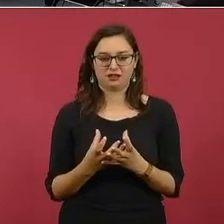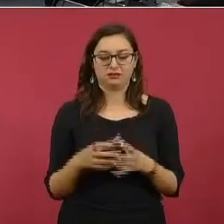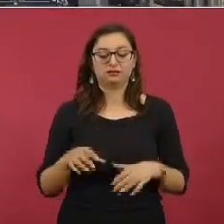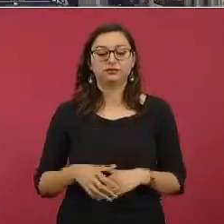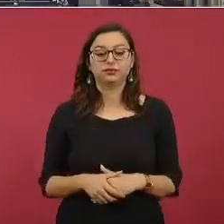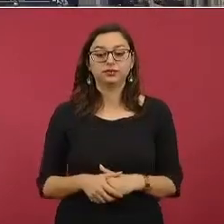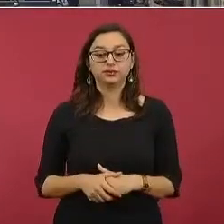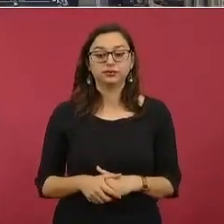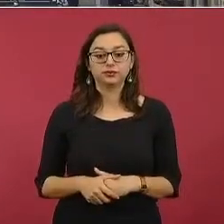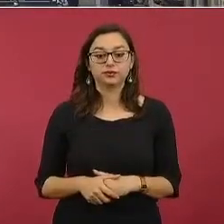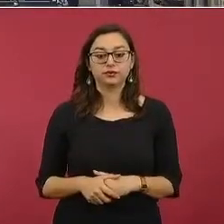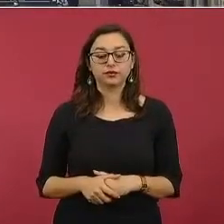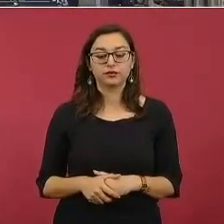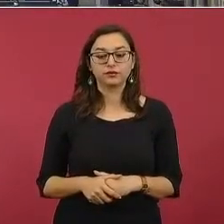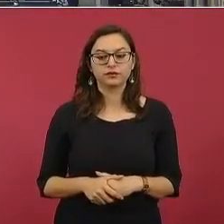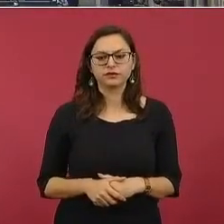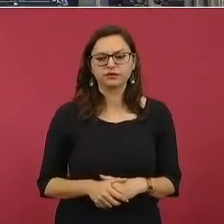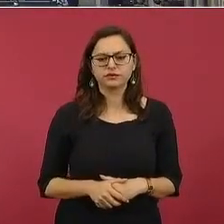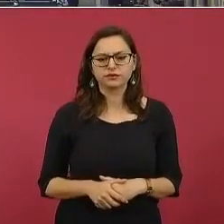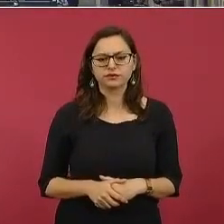4.5. 4